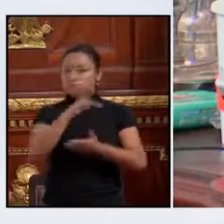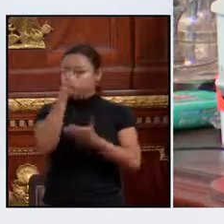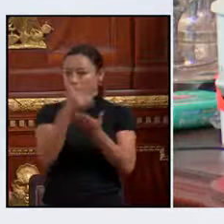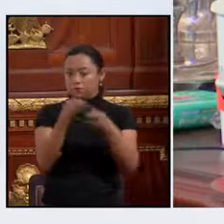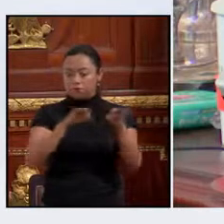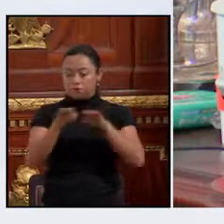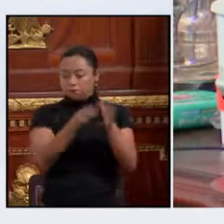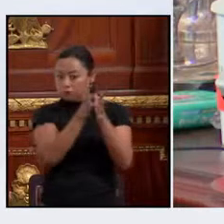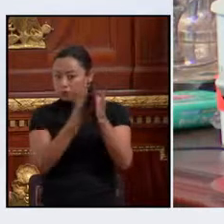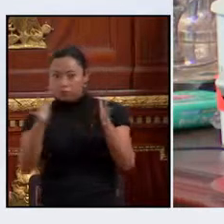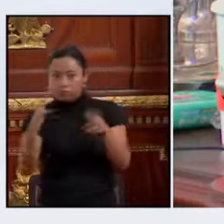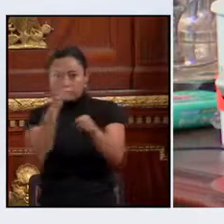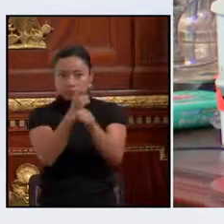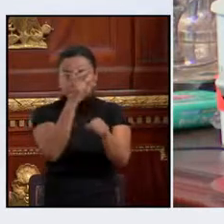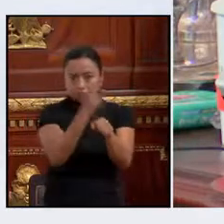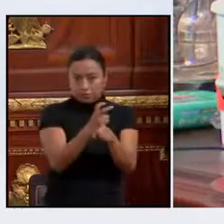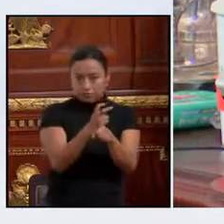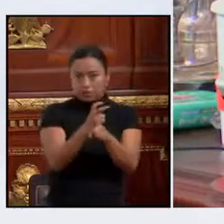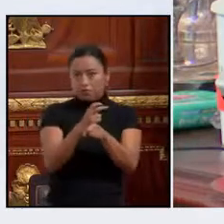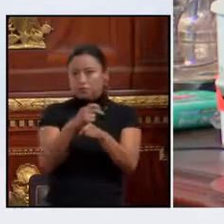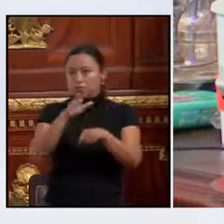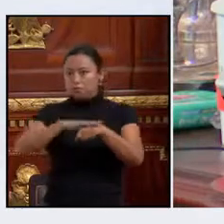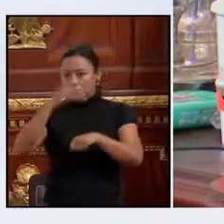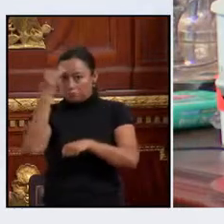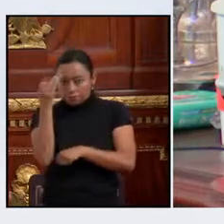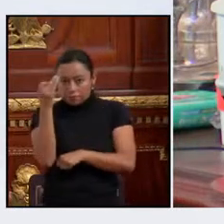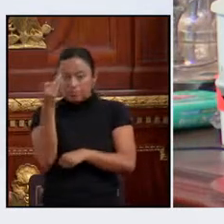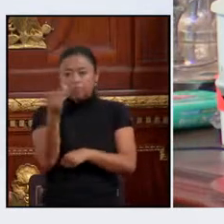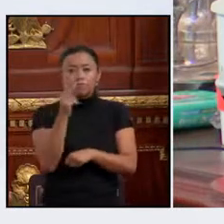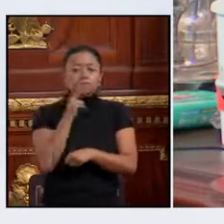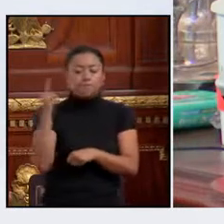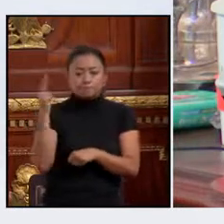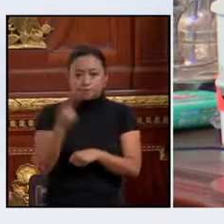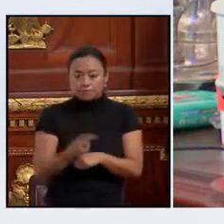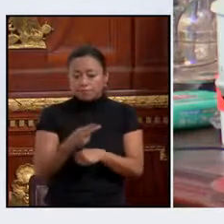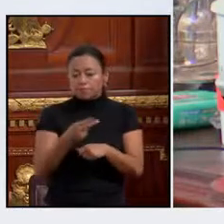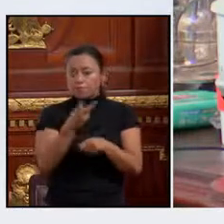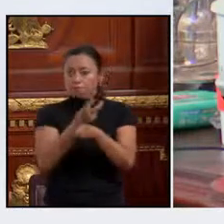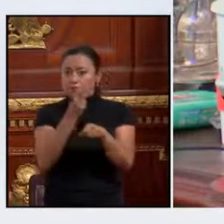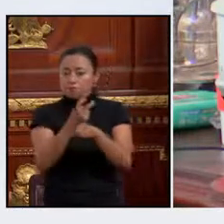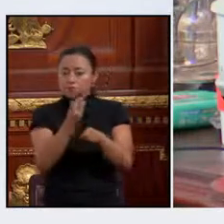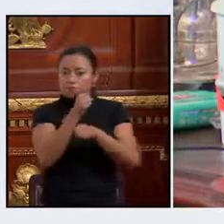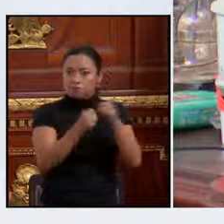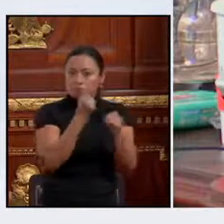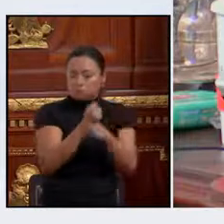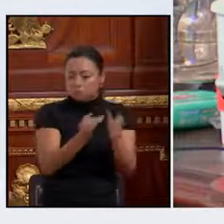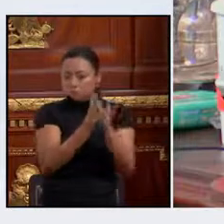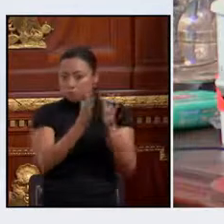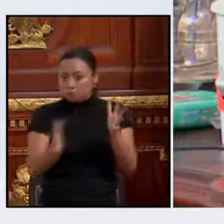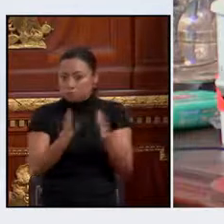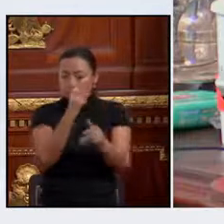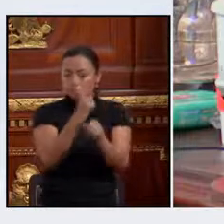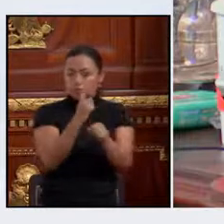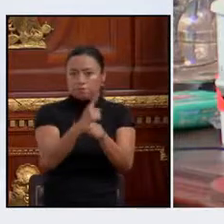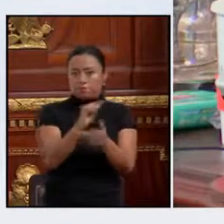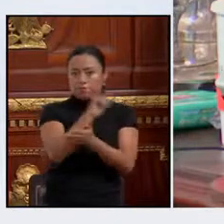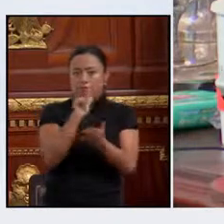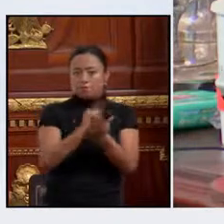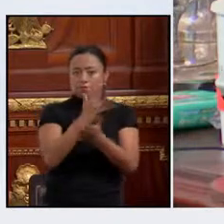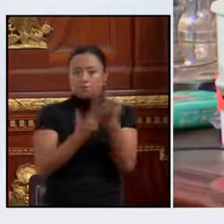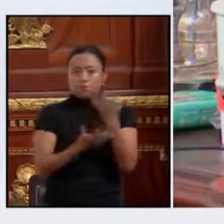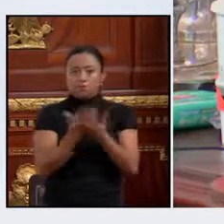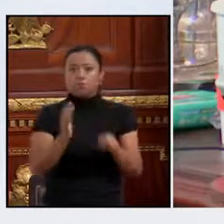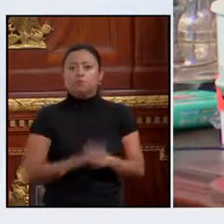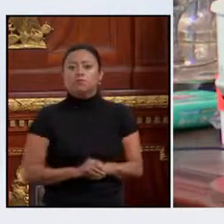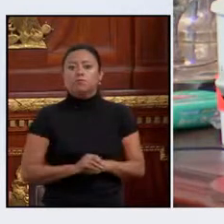segundo periodo extraordinario de sesiones del segundo año de ejercicio de la primera legislatura. Se cita